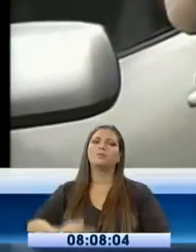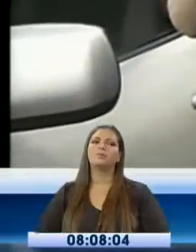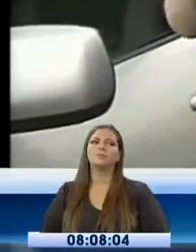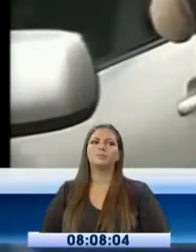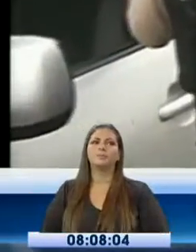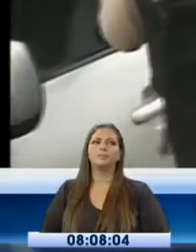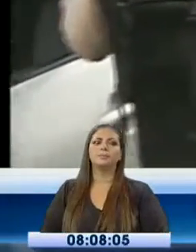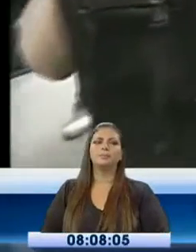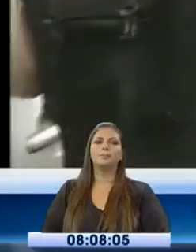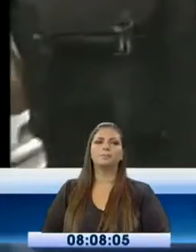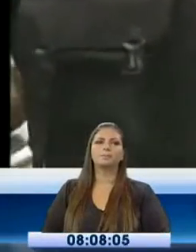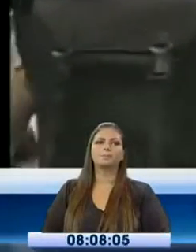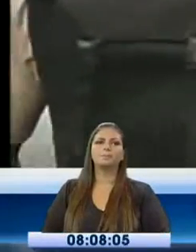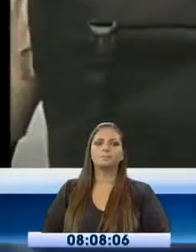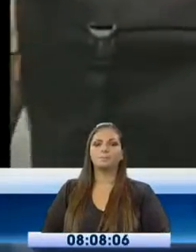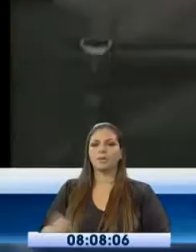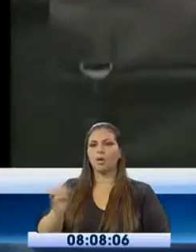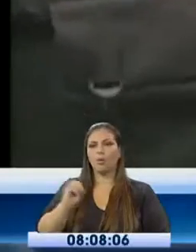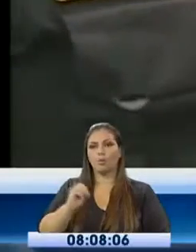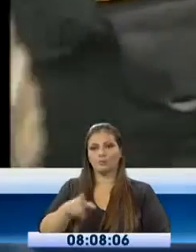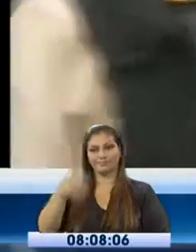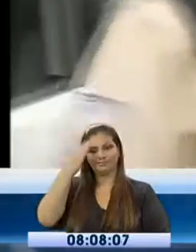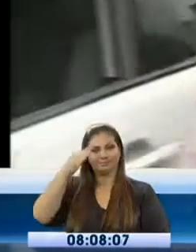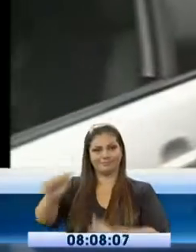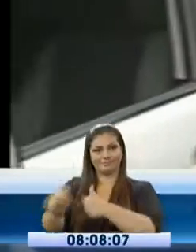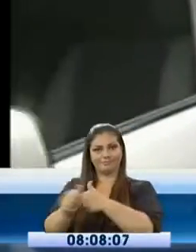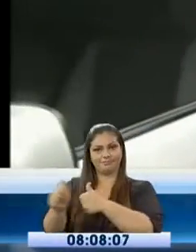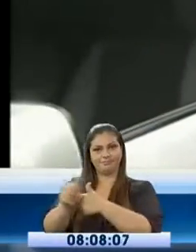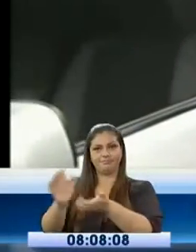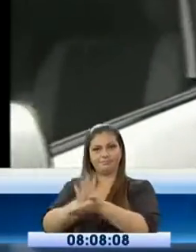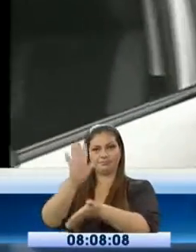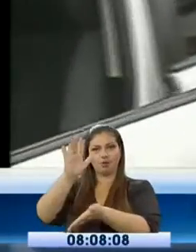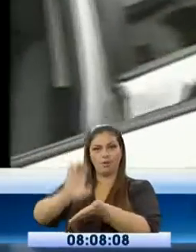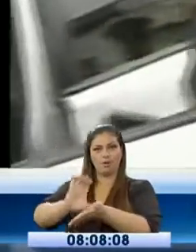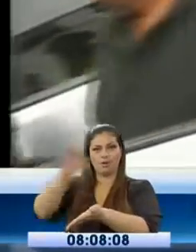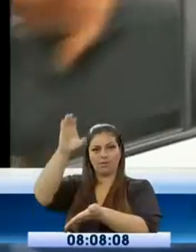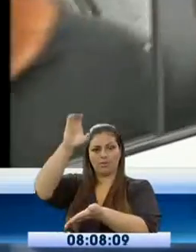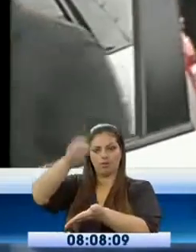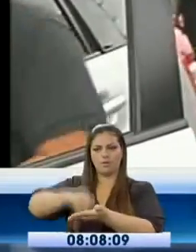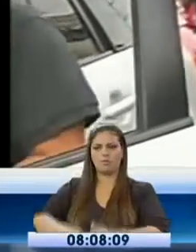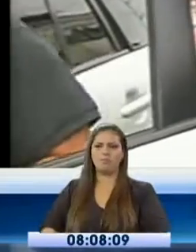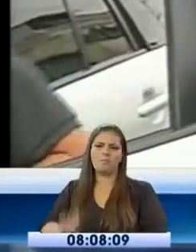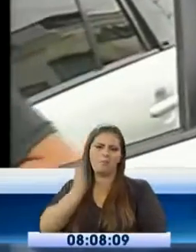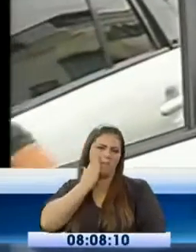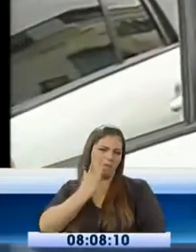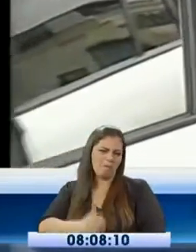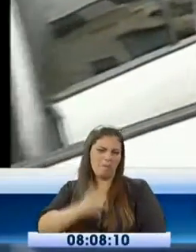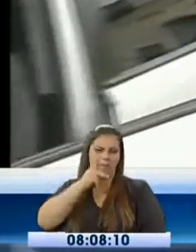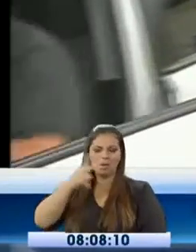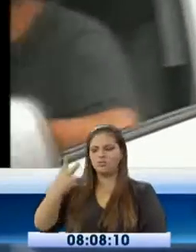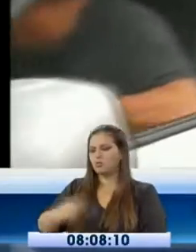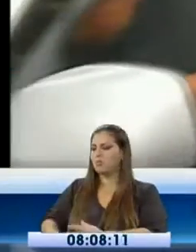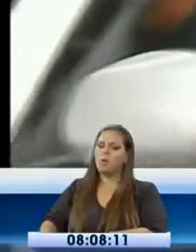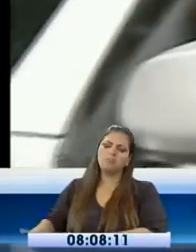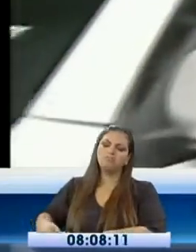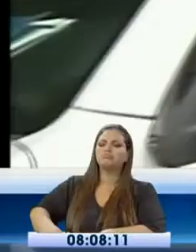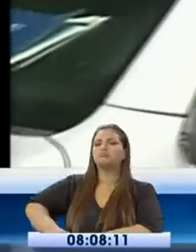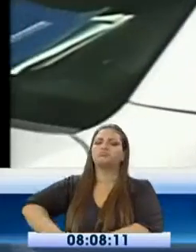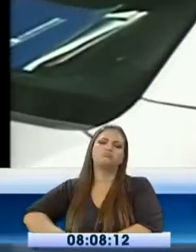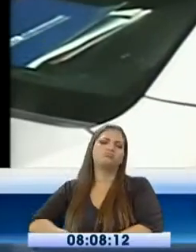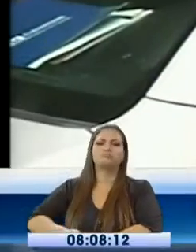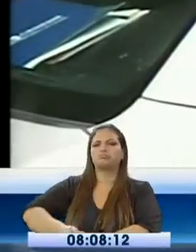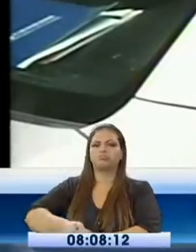cuando los padres de familia también se acercan a dejar a los pequeños, también son víctimas de sujetos que asaltan o a bordo de una moto, se bajan y